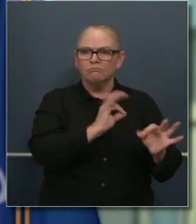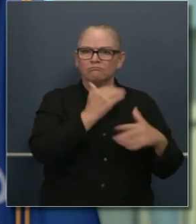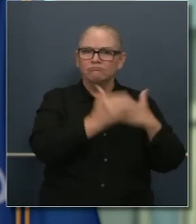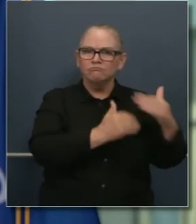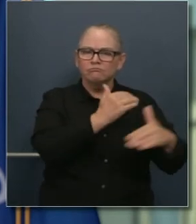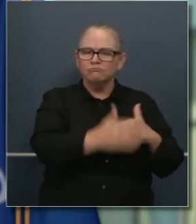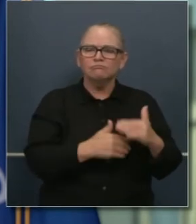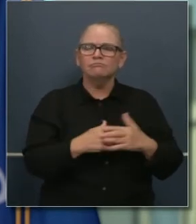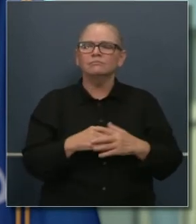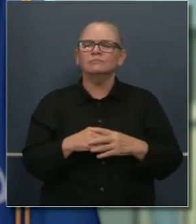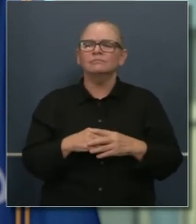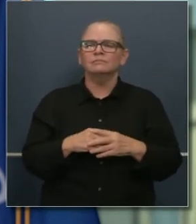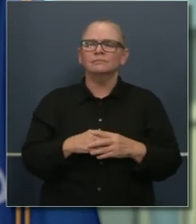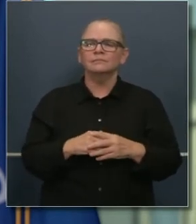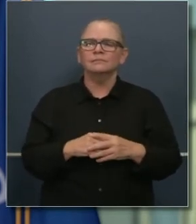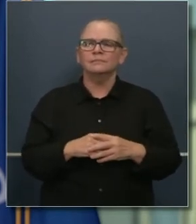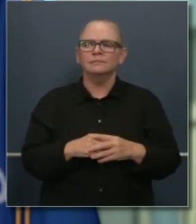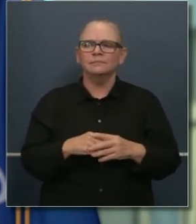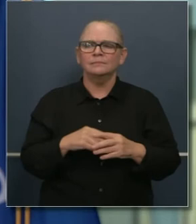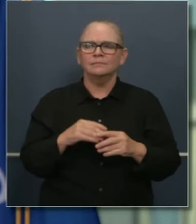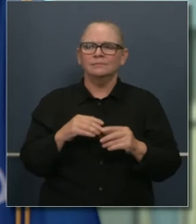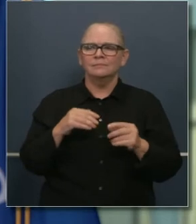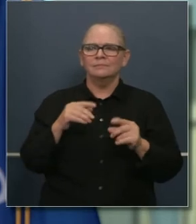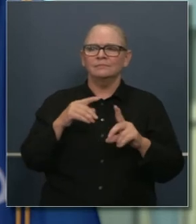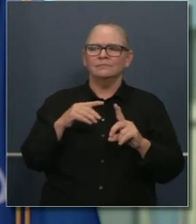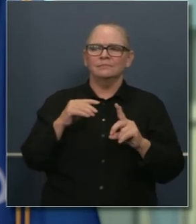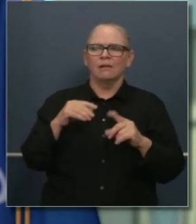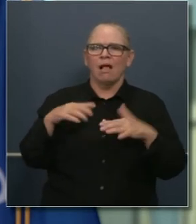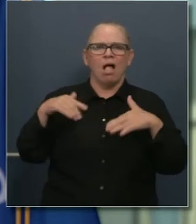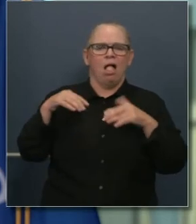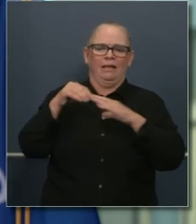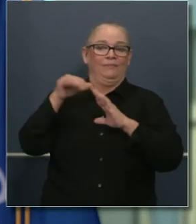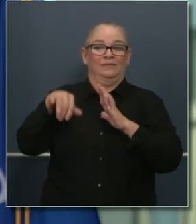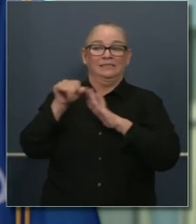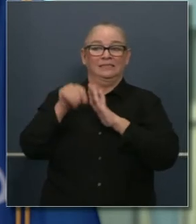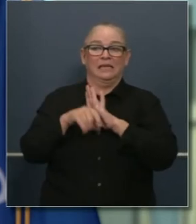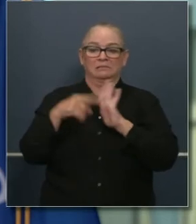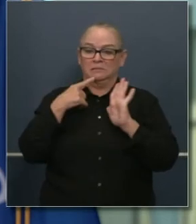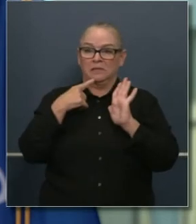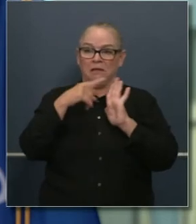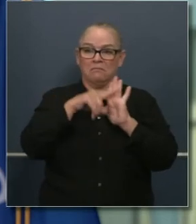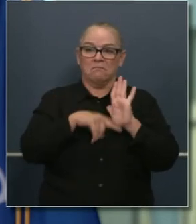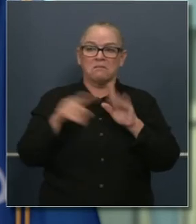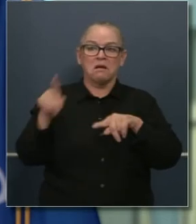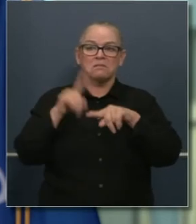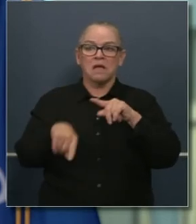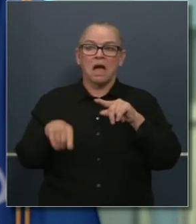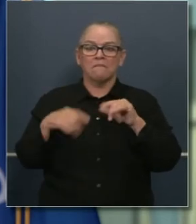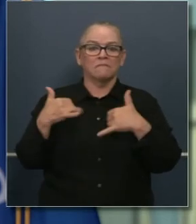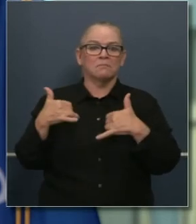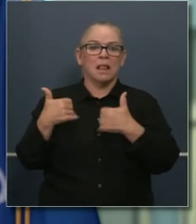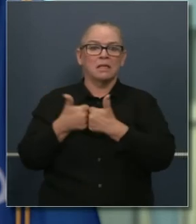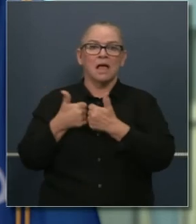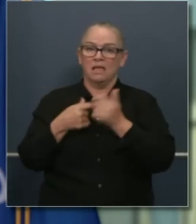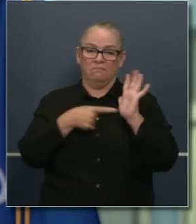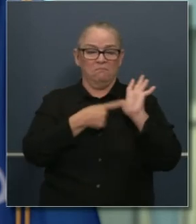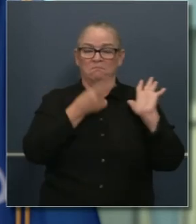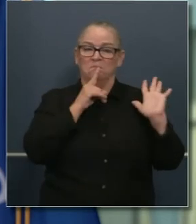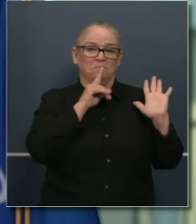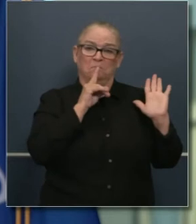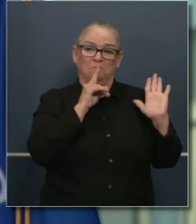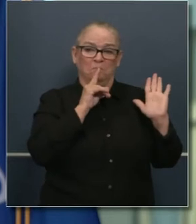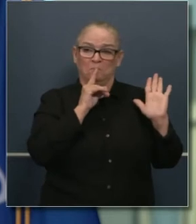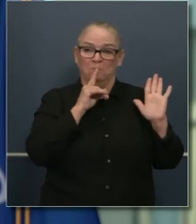al paradigma pero más allá de eso no hay nada en las recomendaciones del estado para que no haya juegos una vez